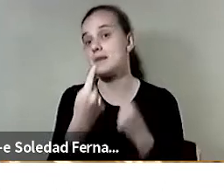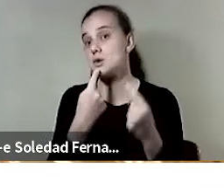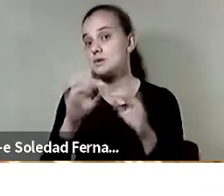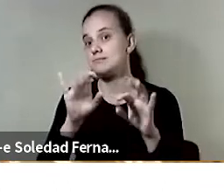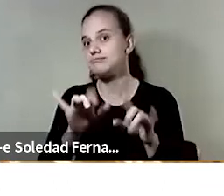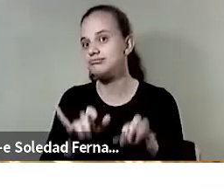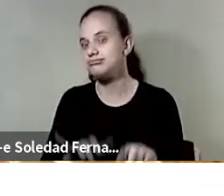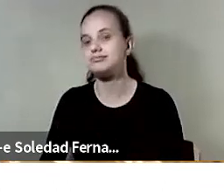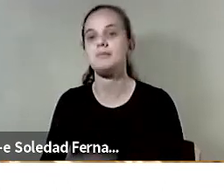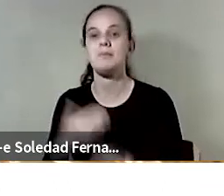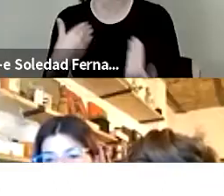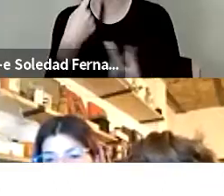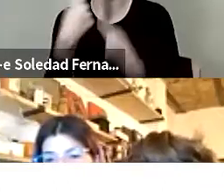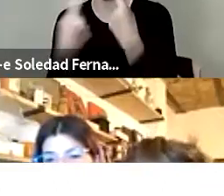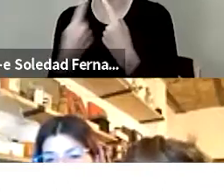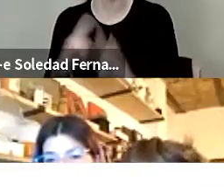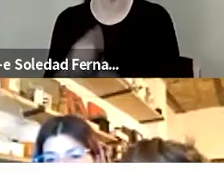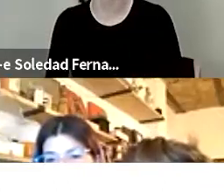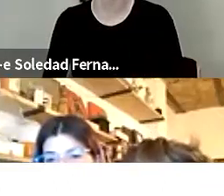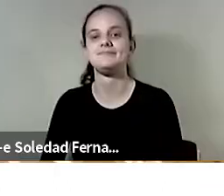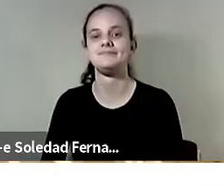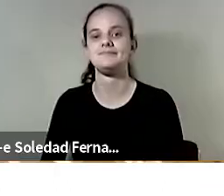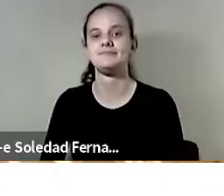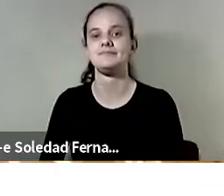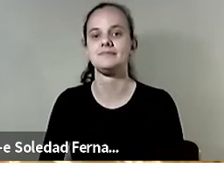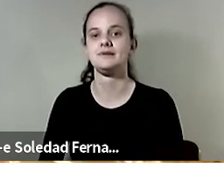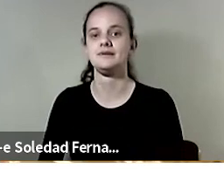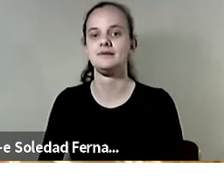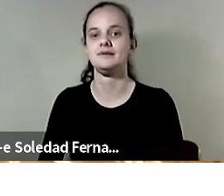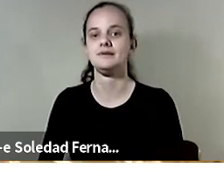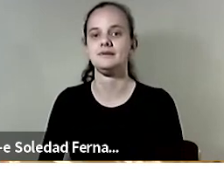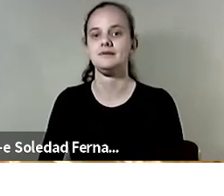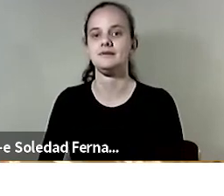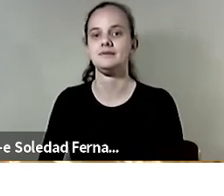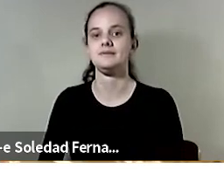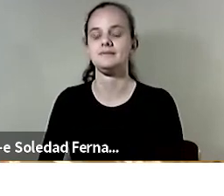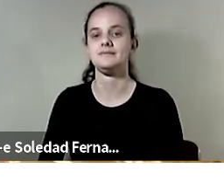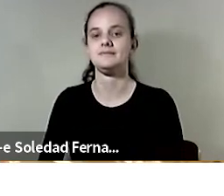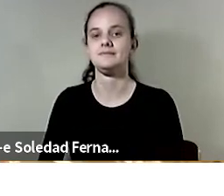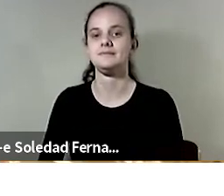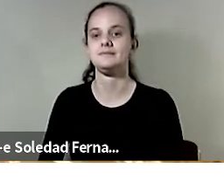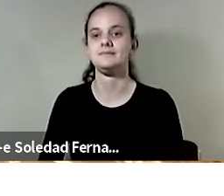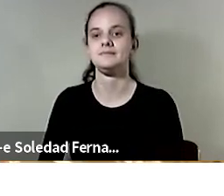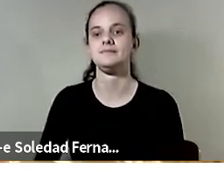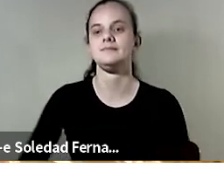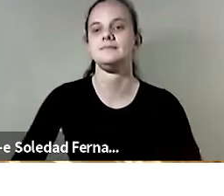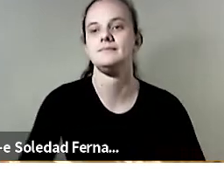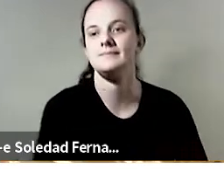unas palabras de cierre. Y mientras nos van dejando las preguntas, así podemos contestar las dudas que